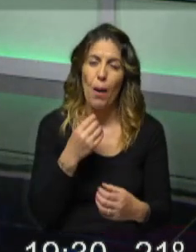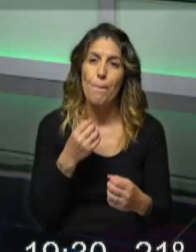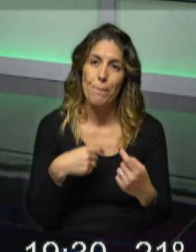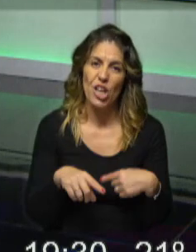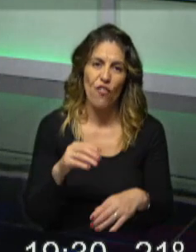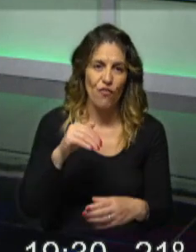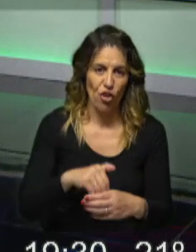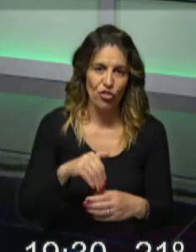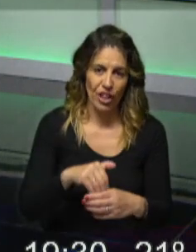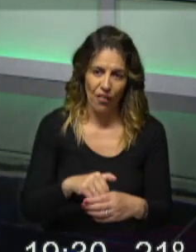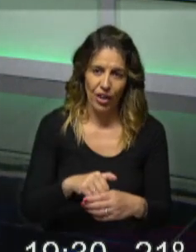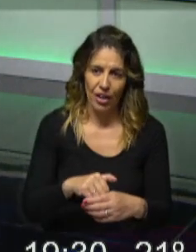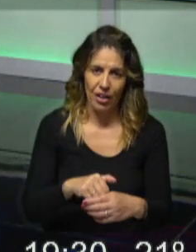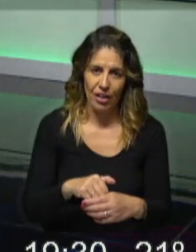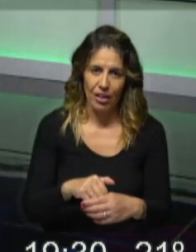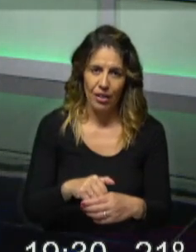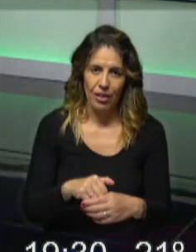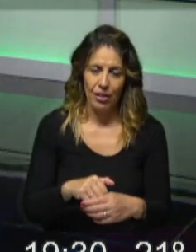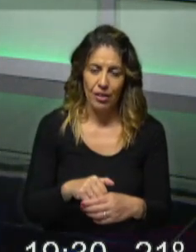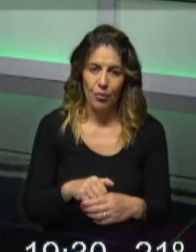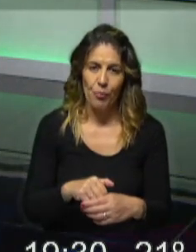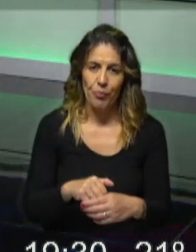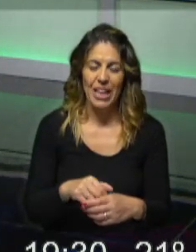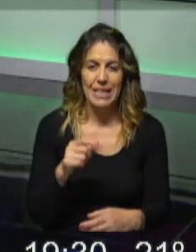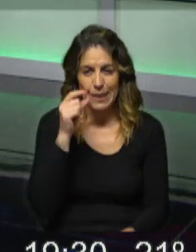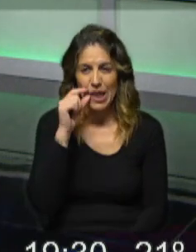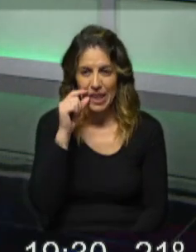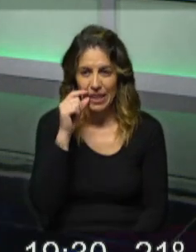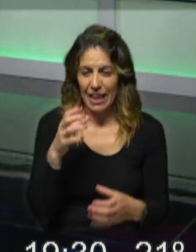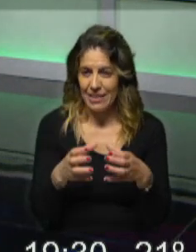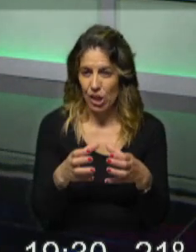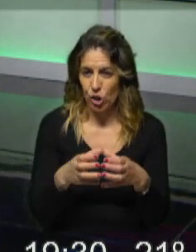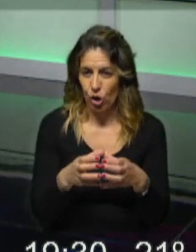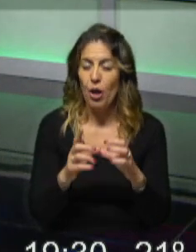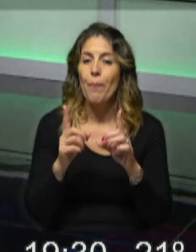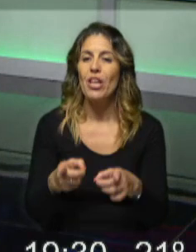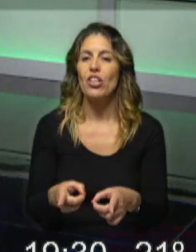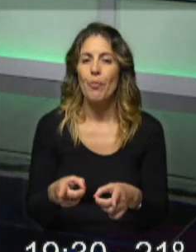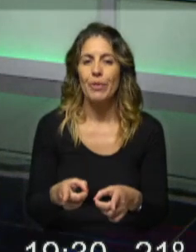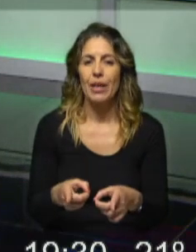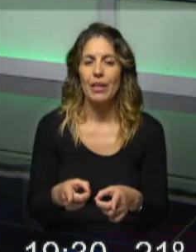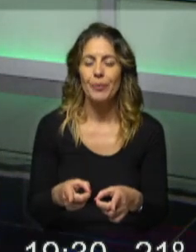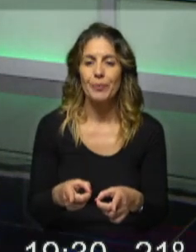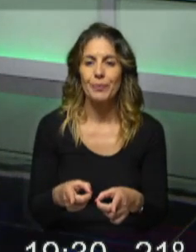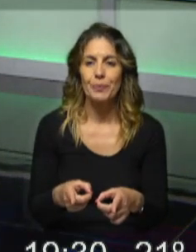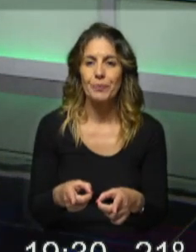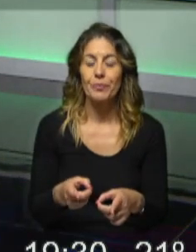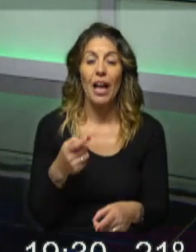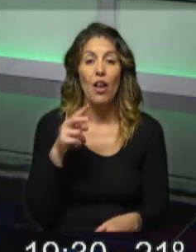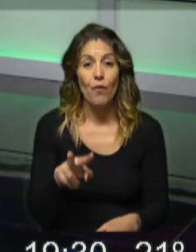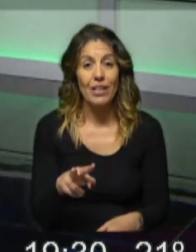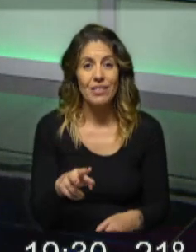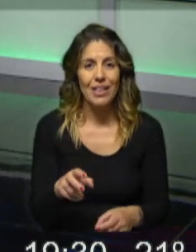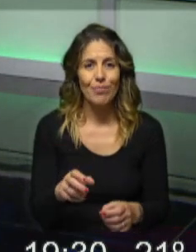básicamente convocatoria progresista serennista pero también al haberse visto